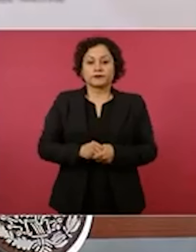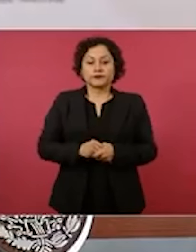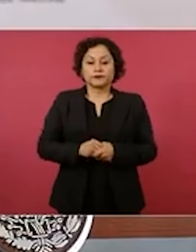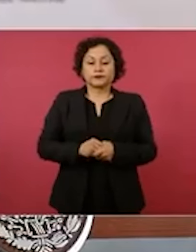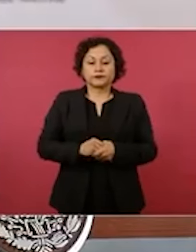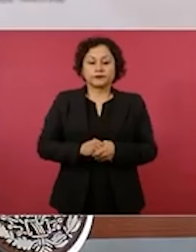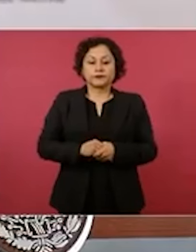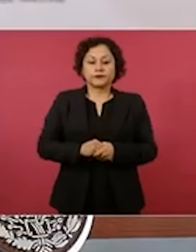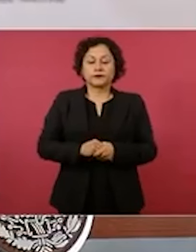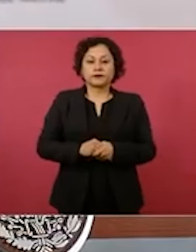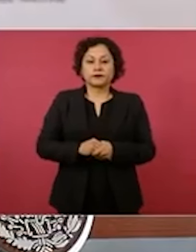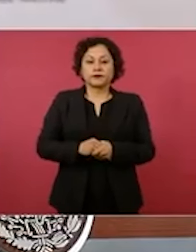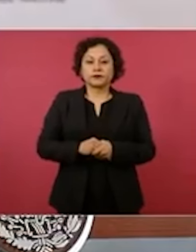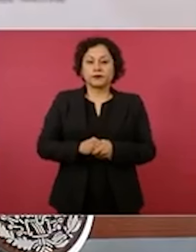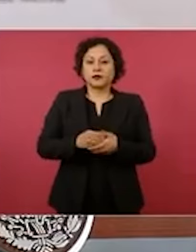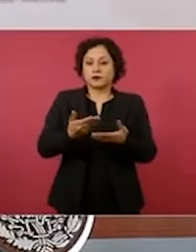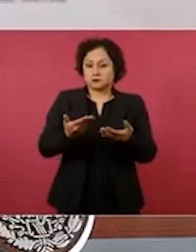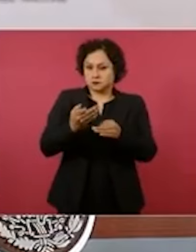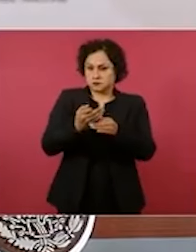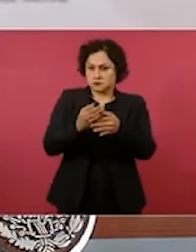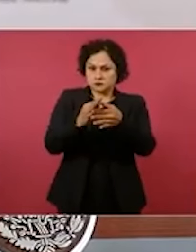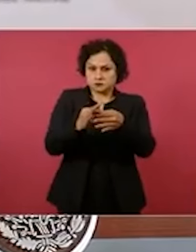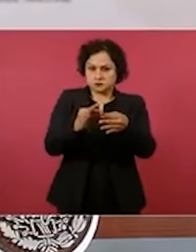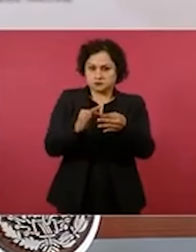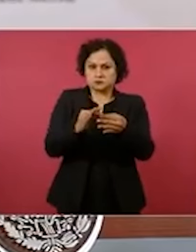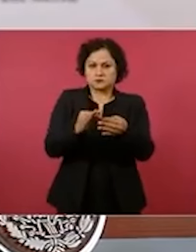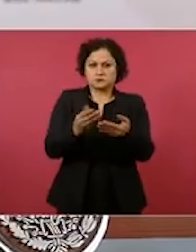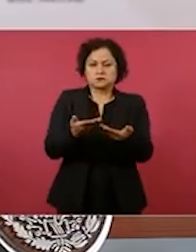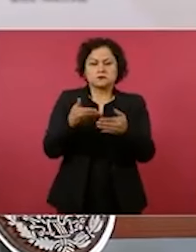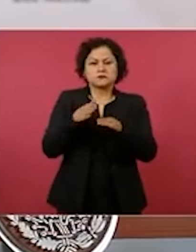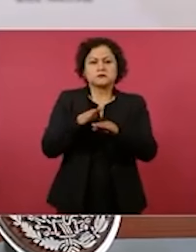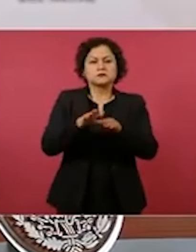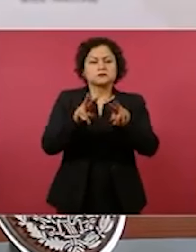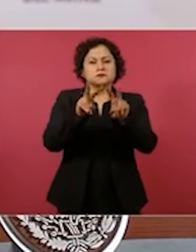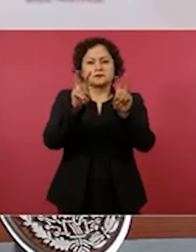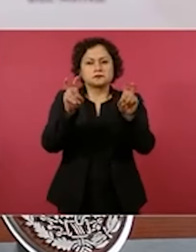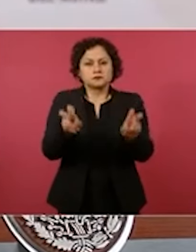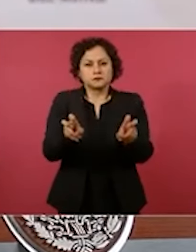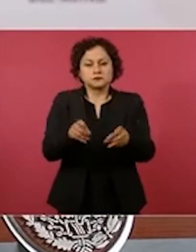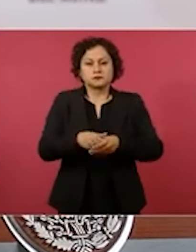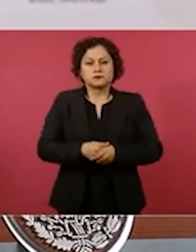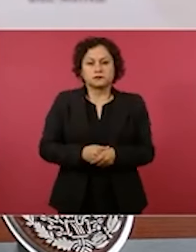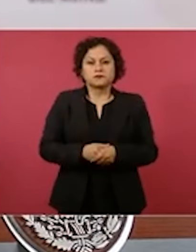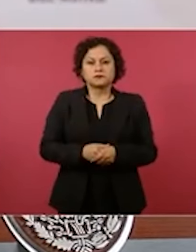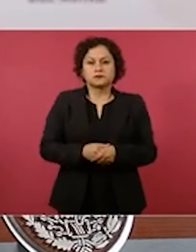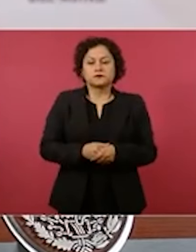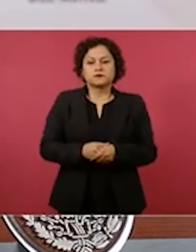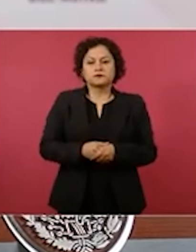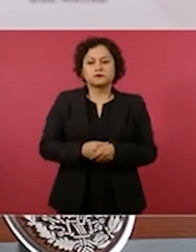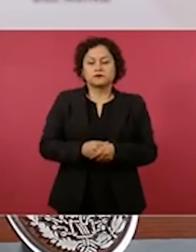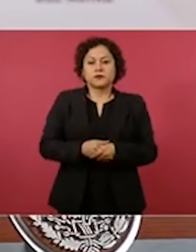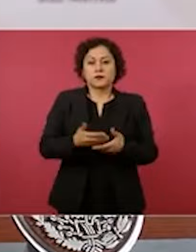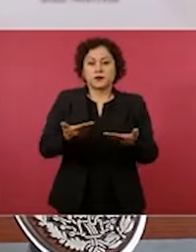dio a conocer que Gómez Álvarez se encuentra bien y ya está en su casa. Esto luego de que el sábado se informara el ingreso del funcionario